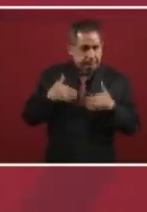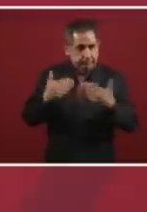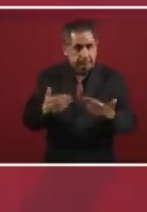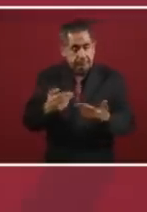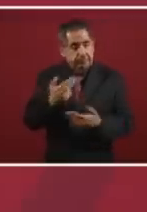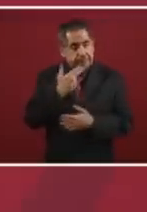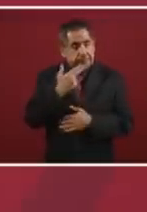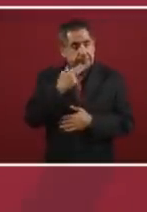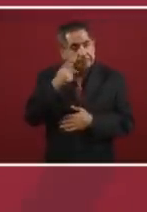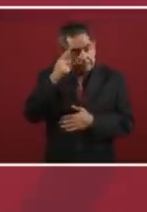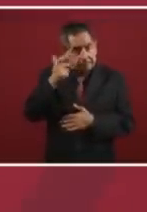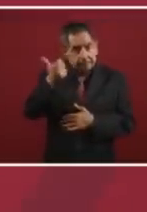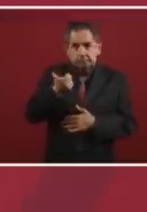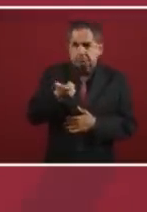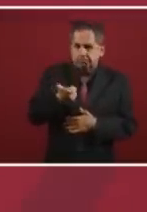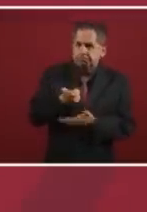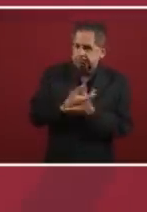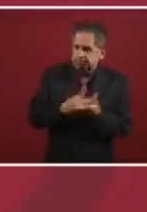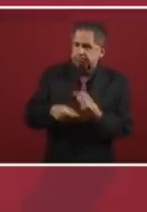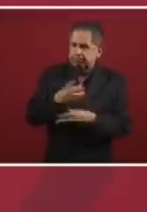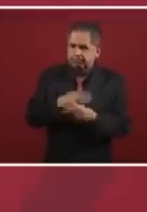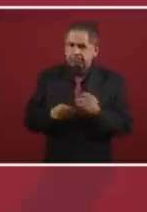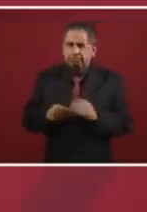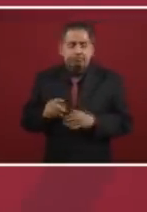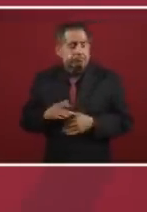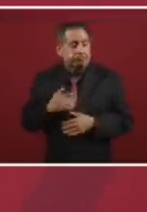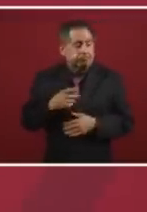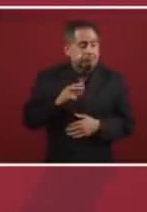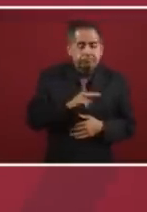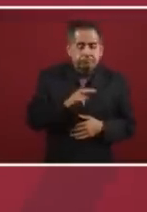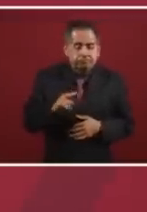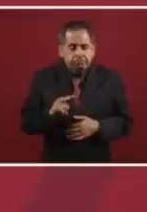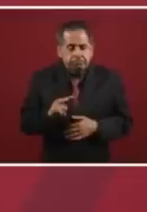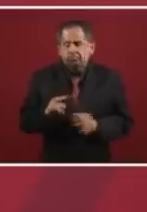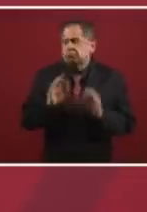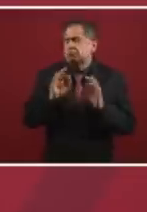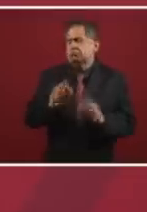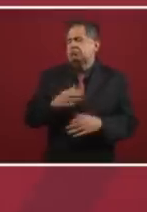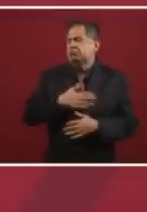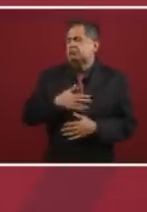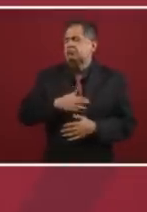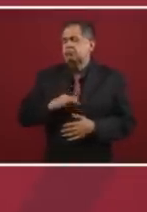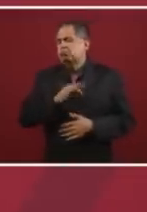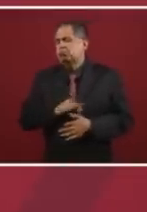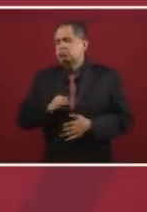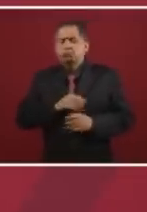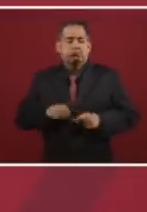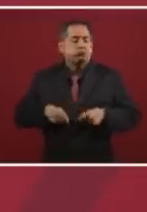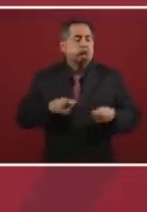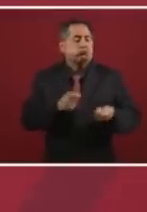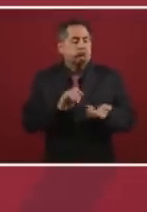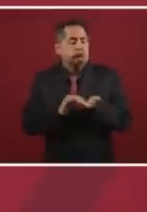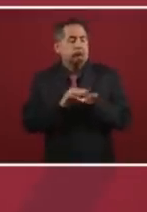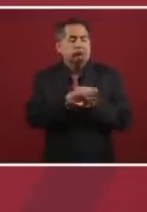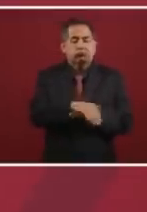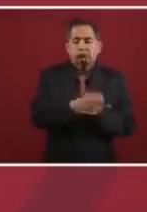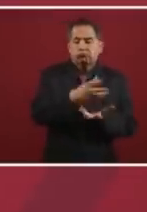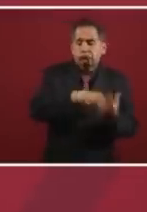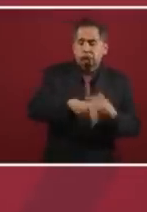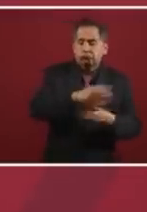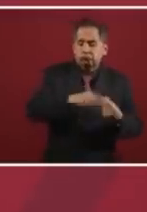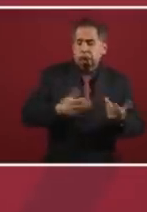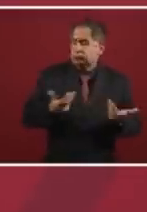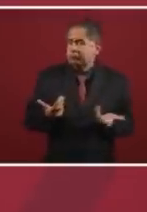economía para las inversiones pues no se estarían